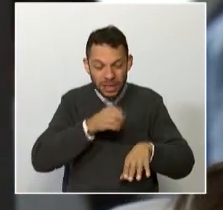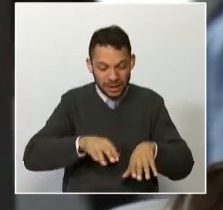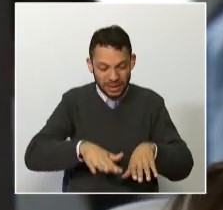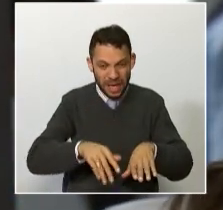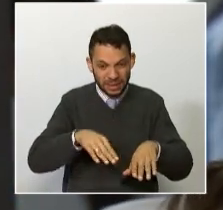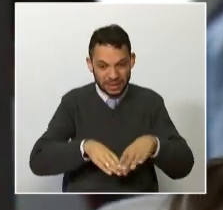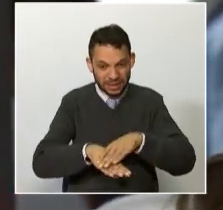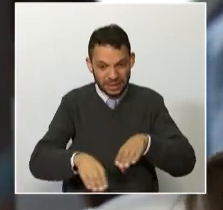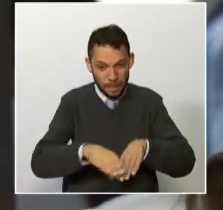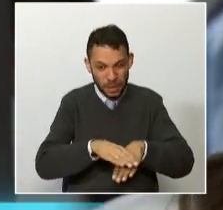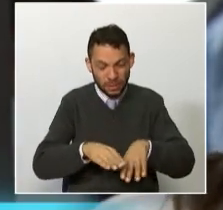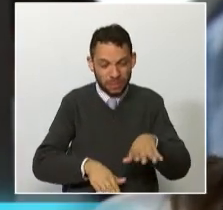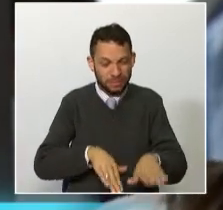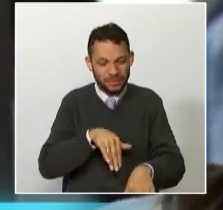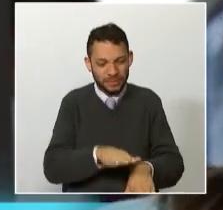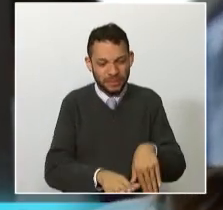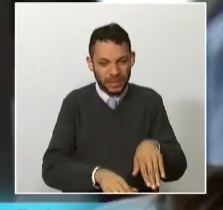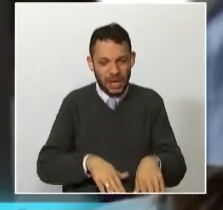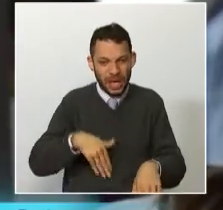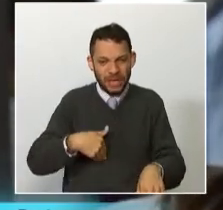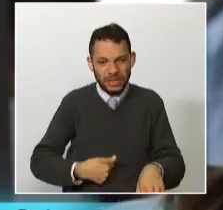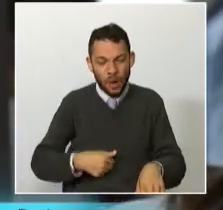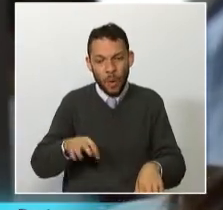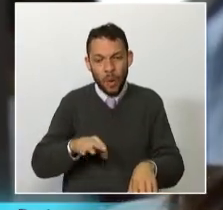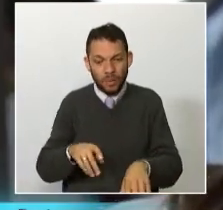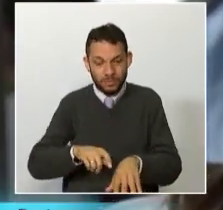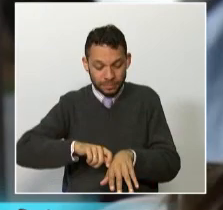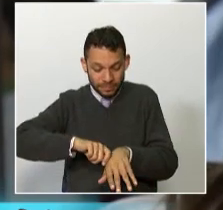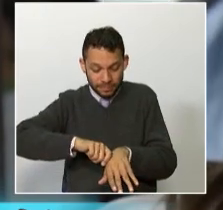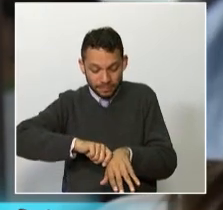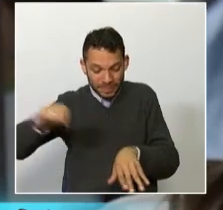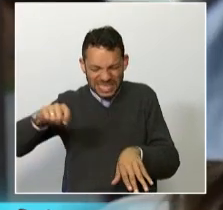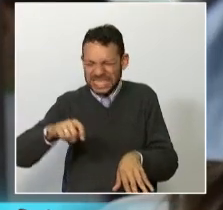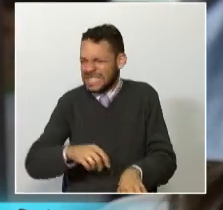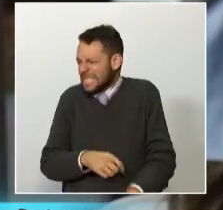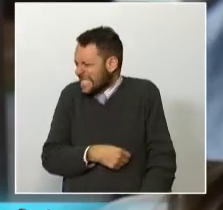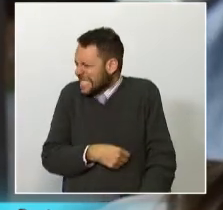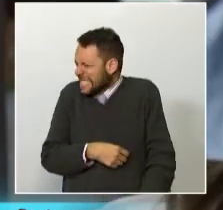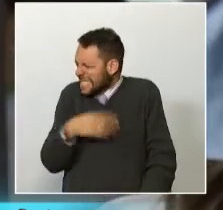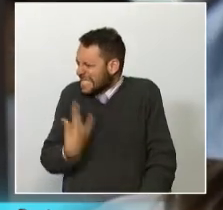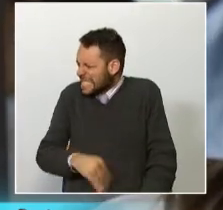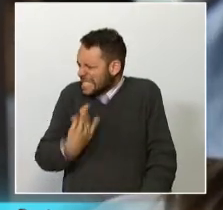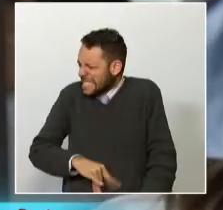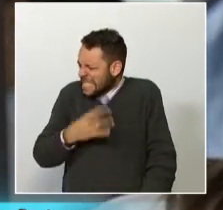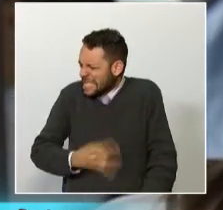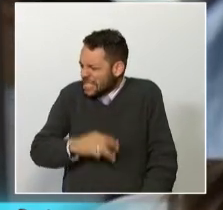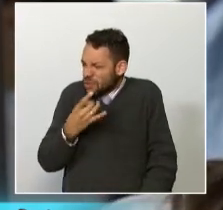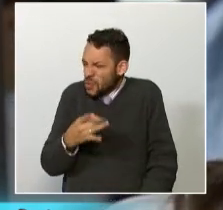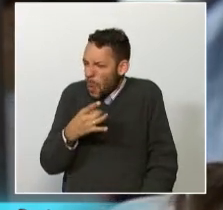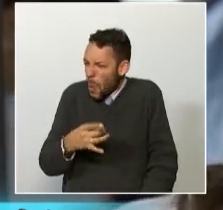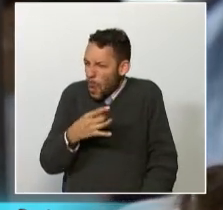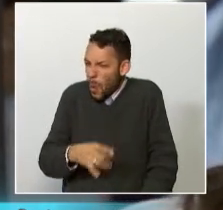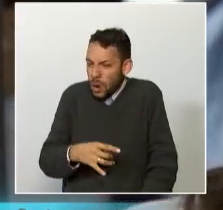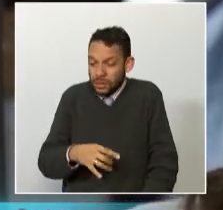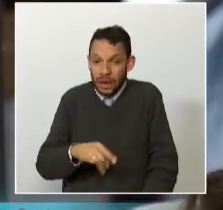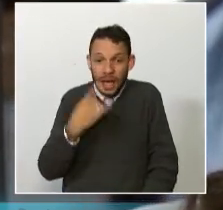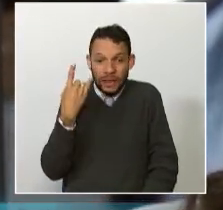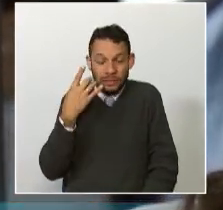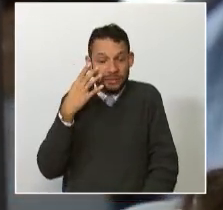bien. O nos depilamos un pelito y cuando se arranca un pelo, eso duele en todo el